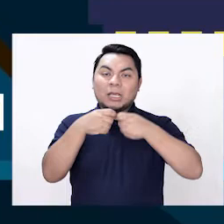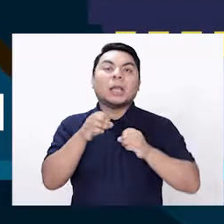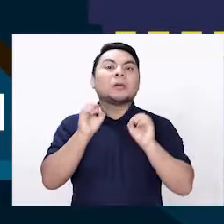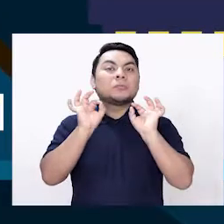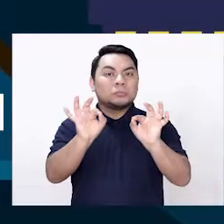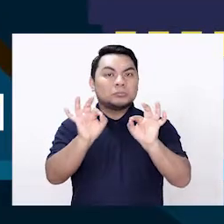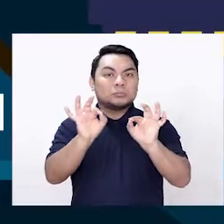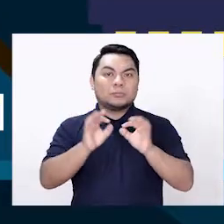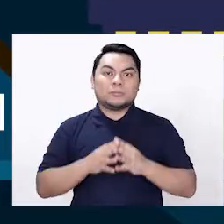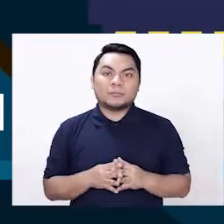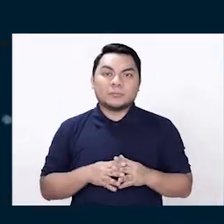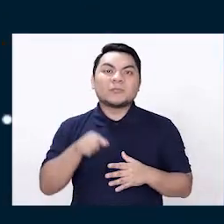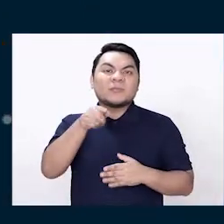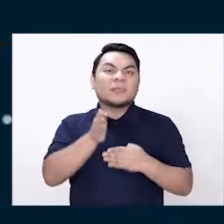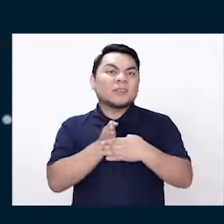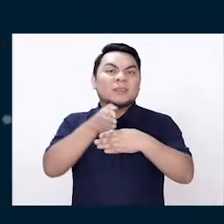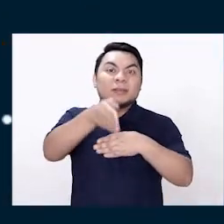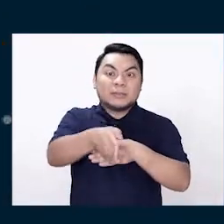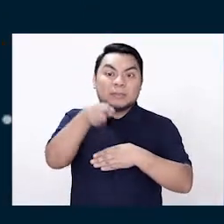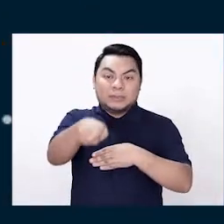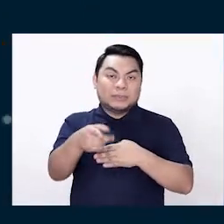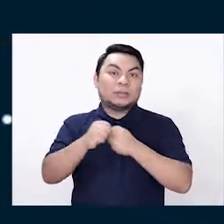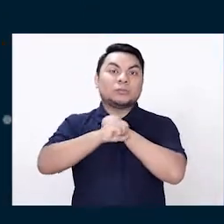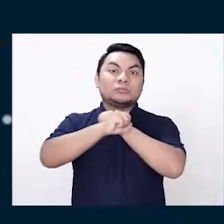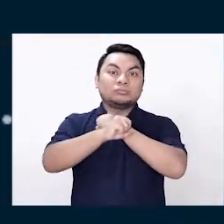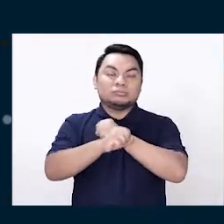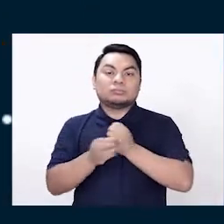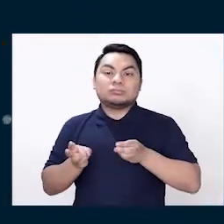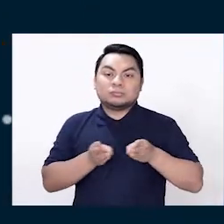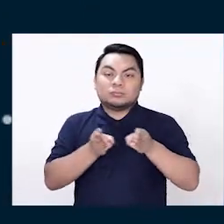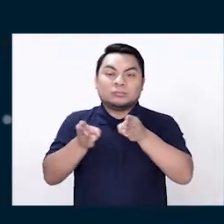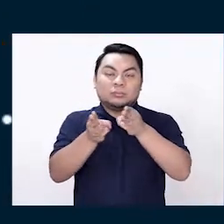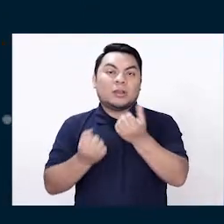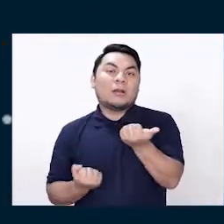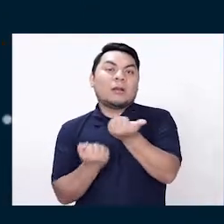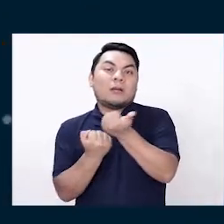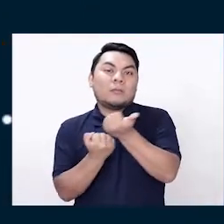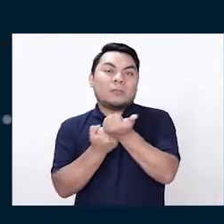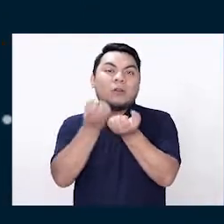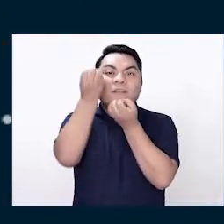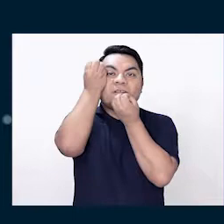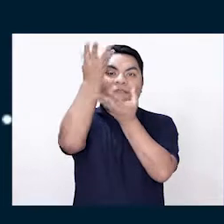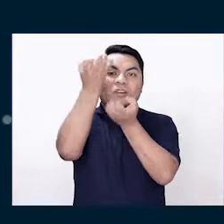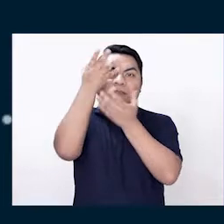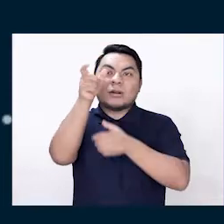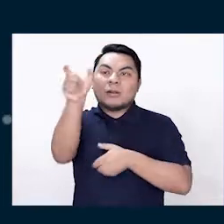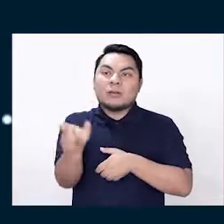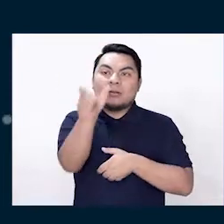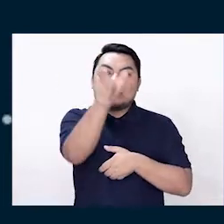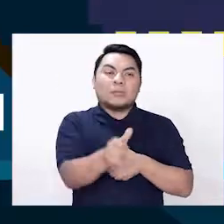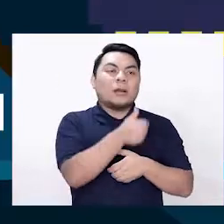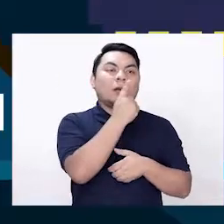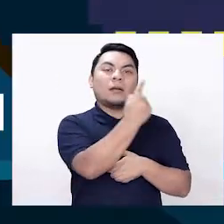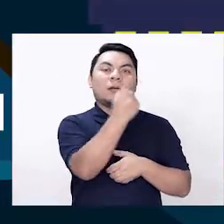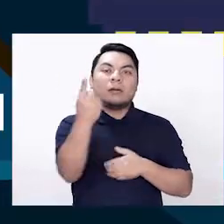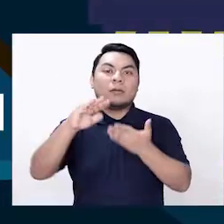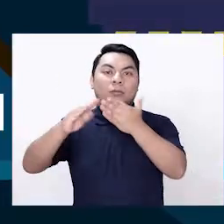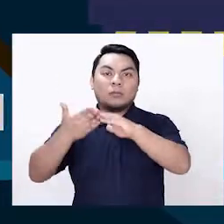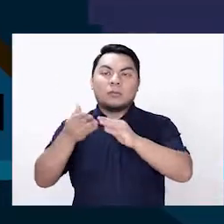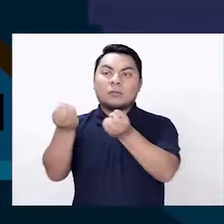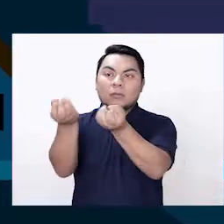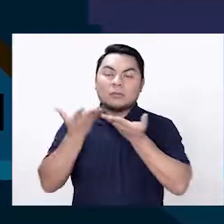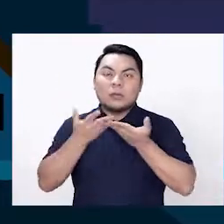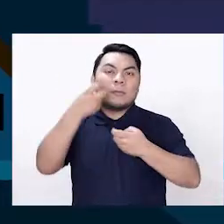funcionen adecuadamente. A través de este sistema y con el valioso apoyo de los informantes de cada comunidad, podremos